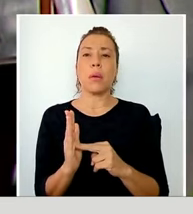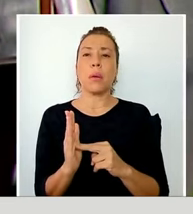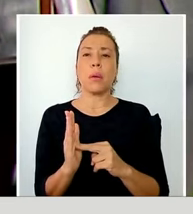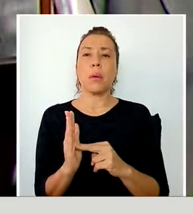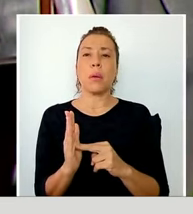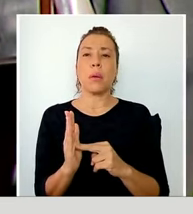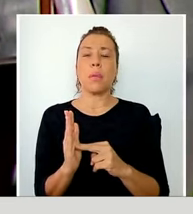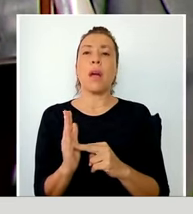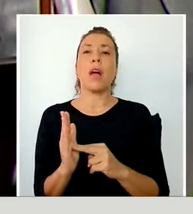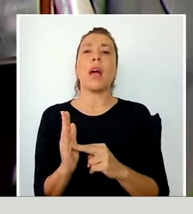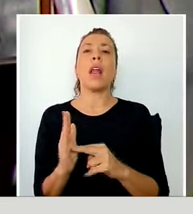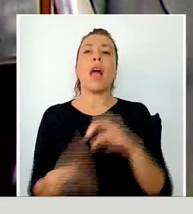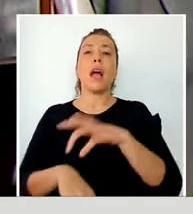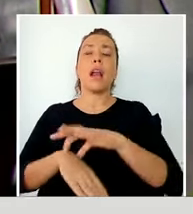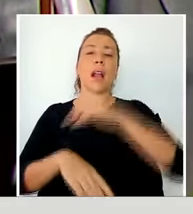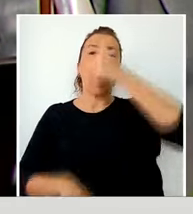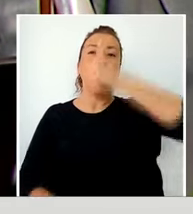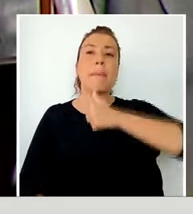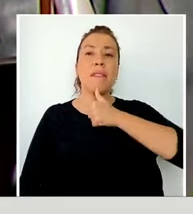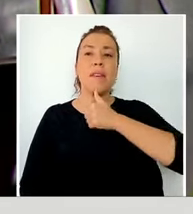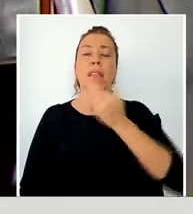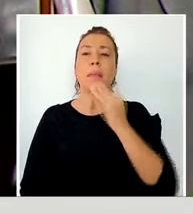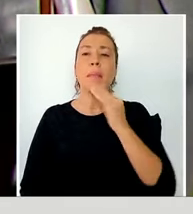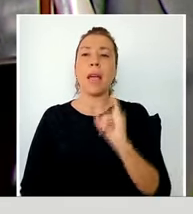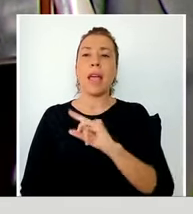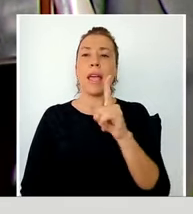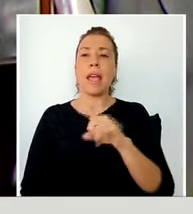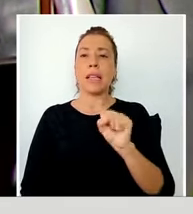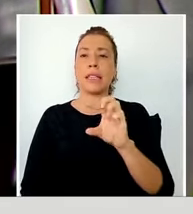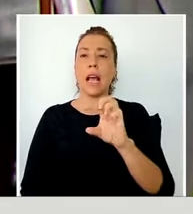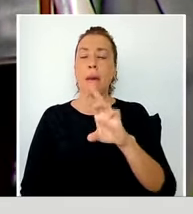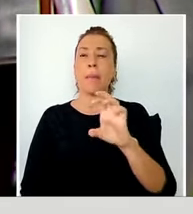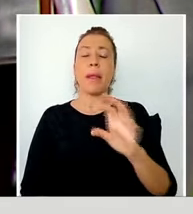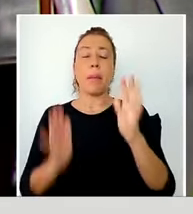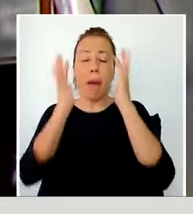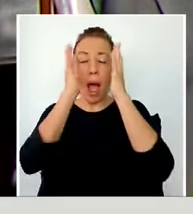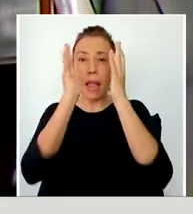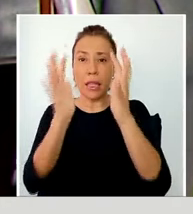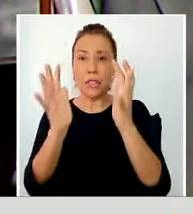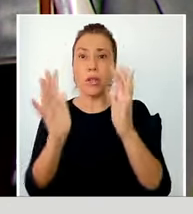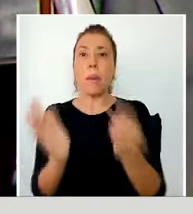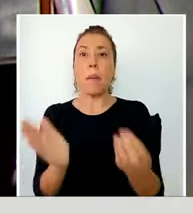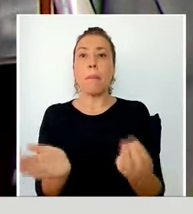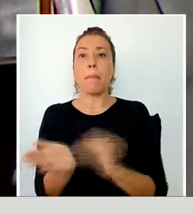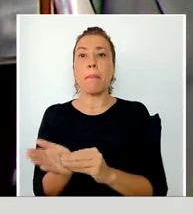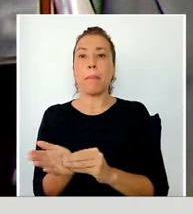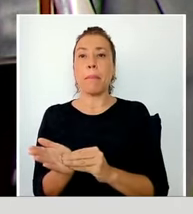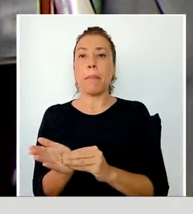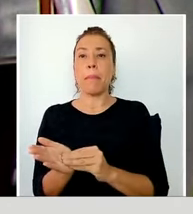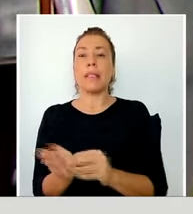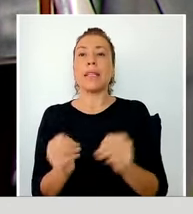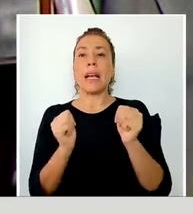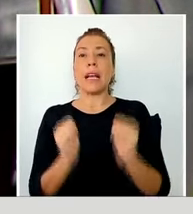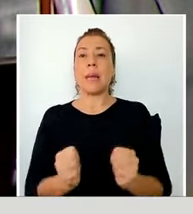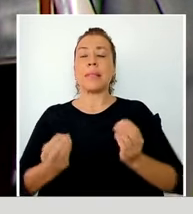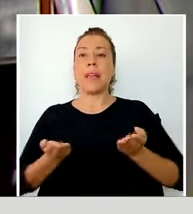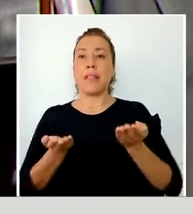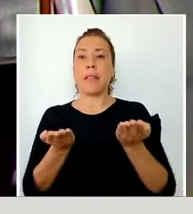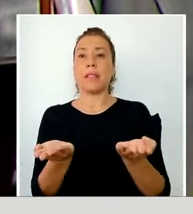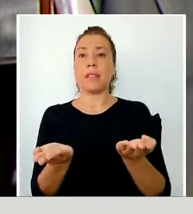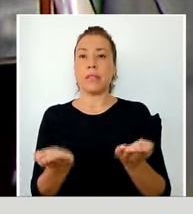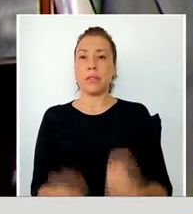en las clínicas en la isapress con una mirada muy clara puesta en ampliar la capacidad de cobertura de